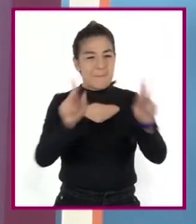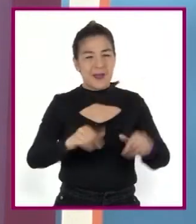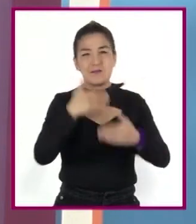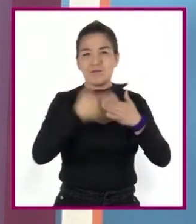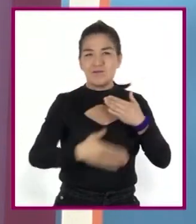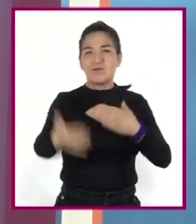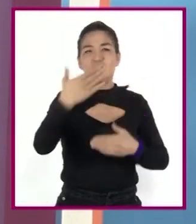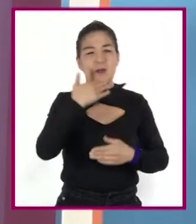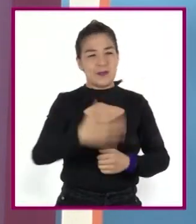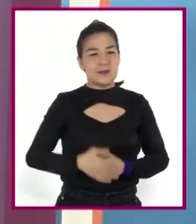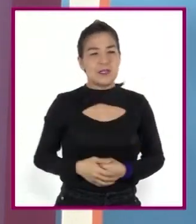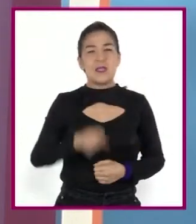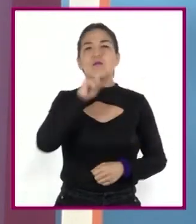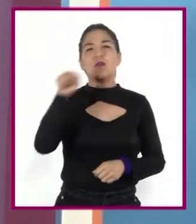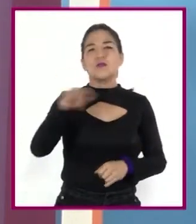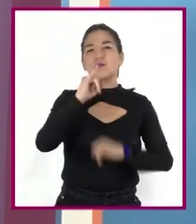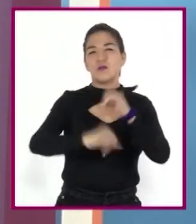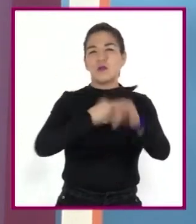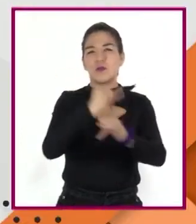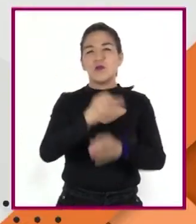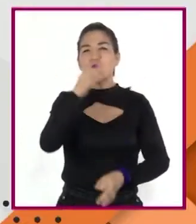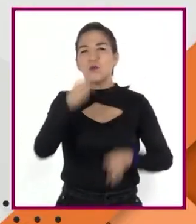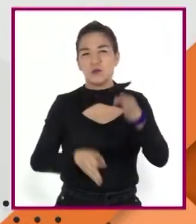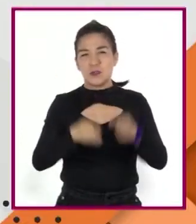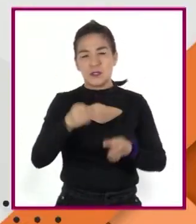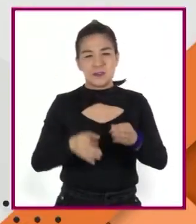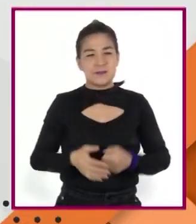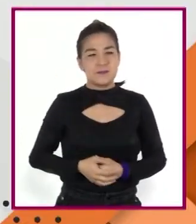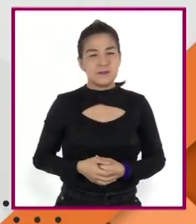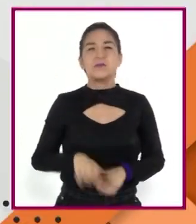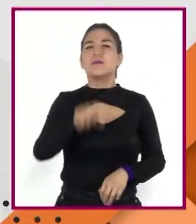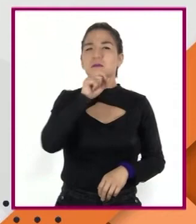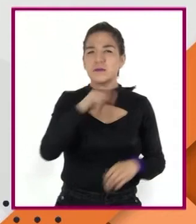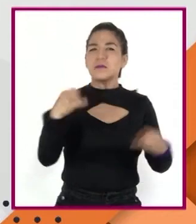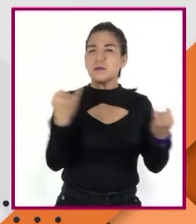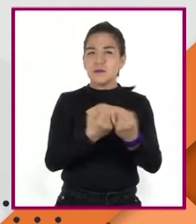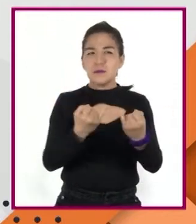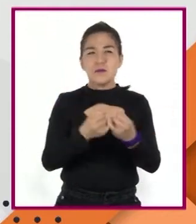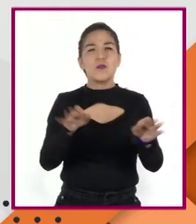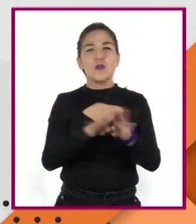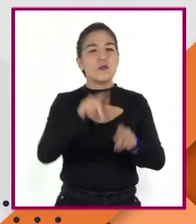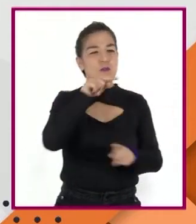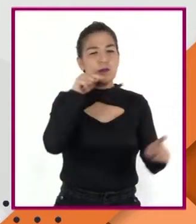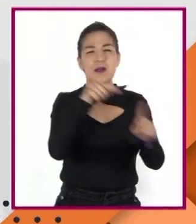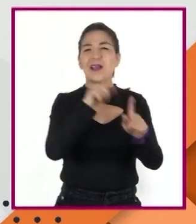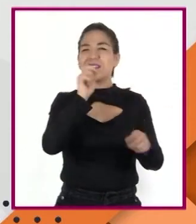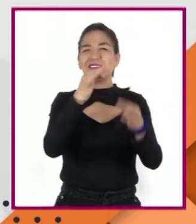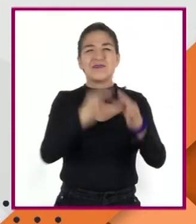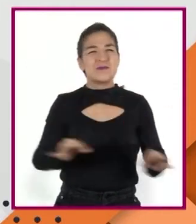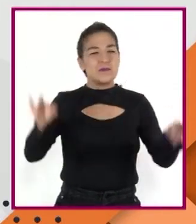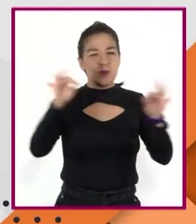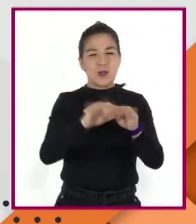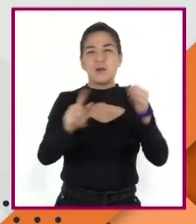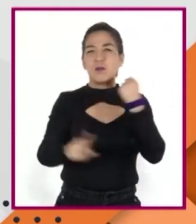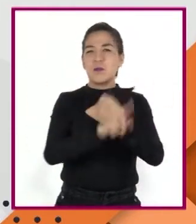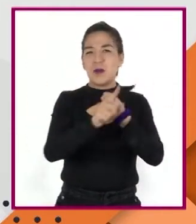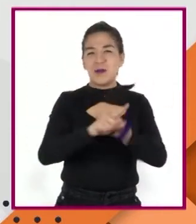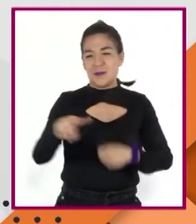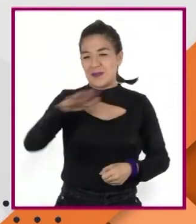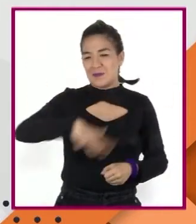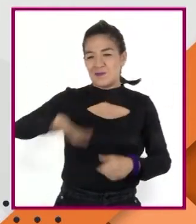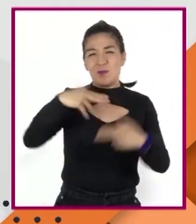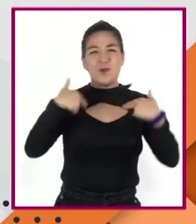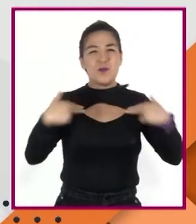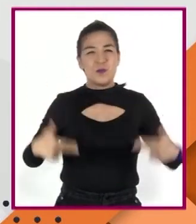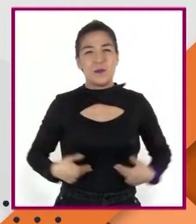como la Corte Internacional de Justicia. Asimismo, para atender a los principales problemas de la humanidad,